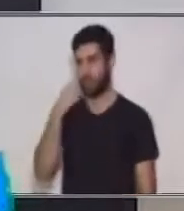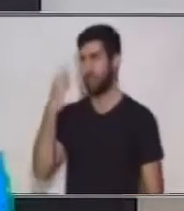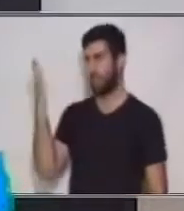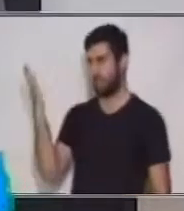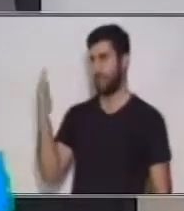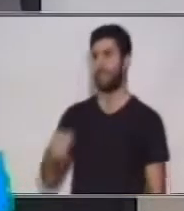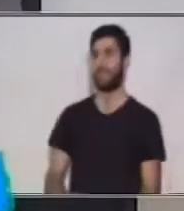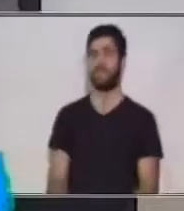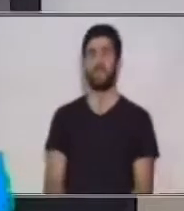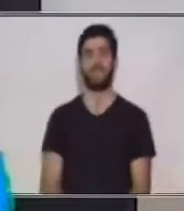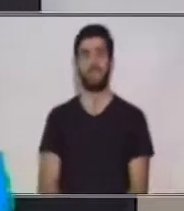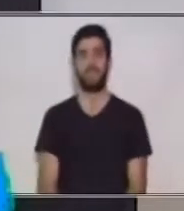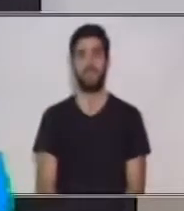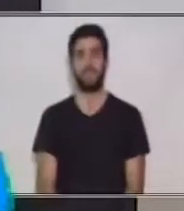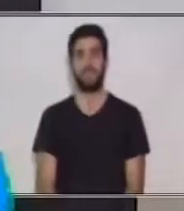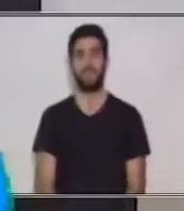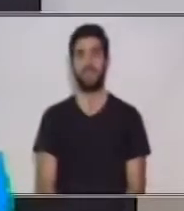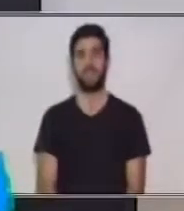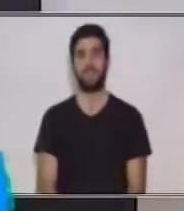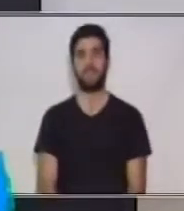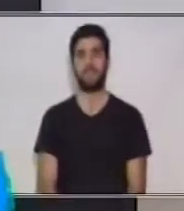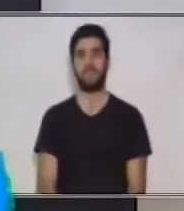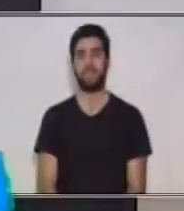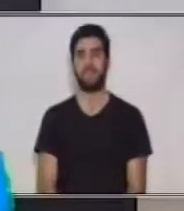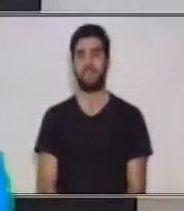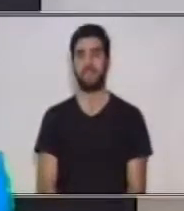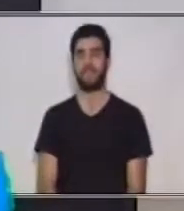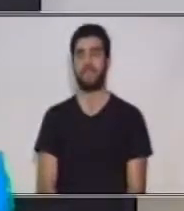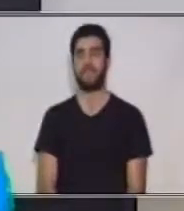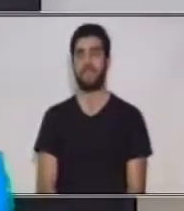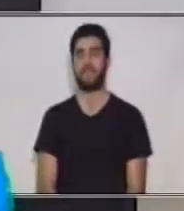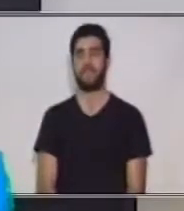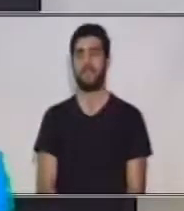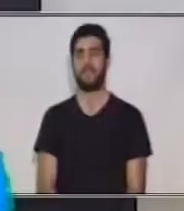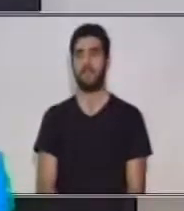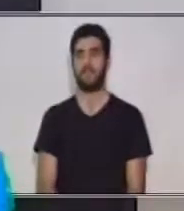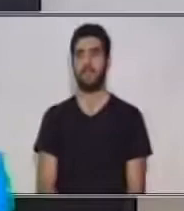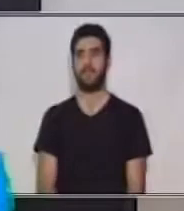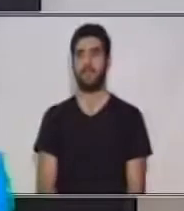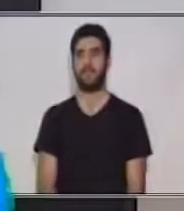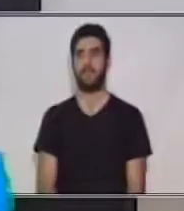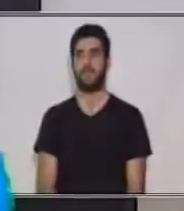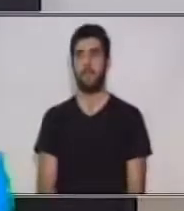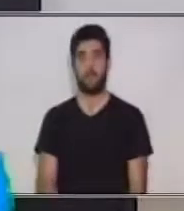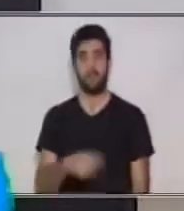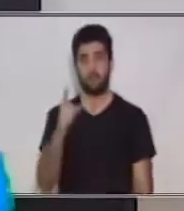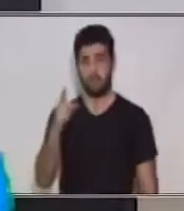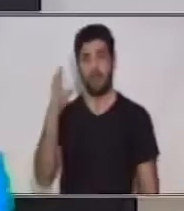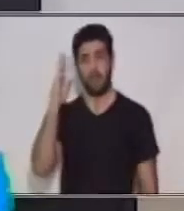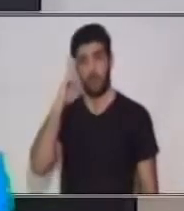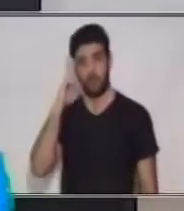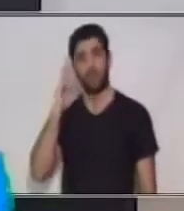Entonces realizamos nuestra operación, recuerda, es una suma, ¿ok?